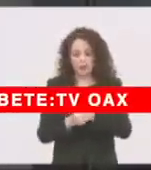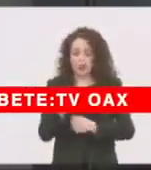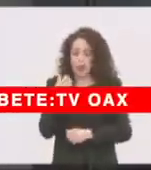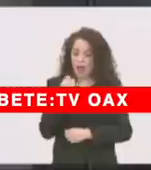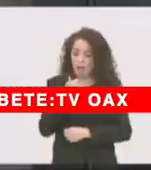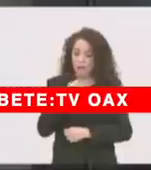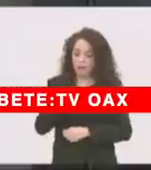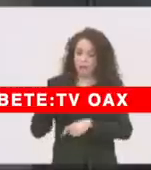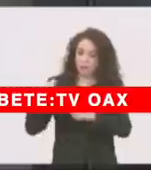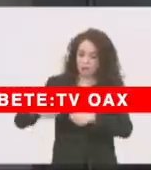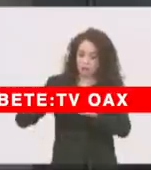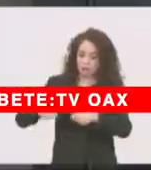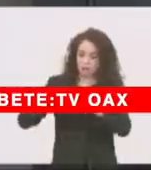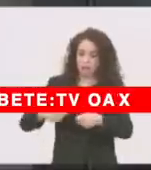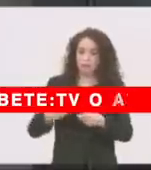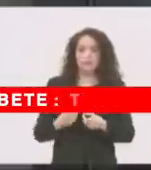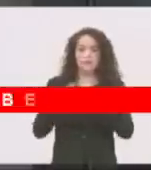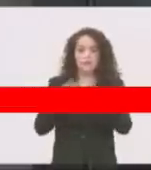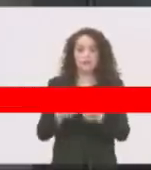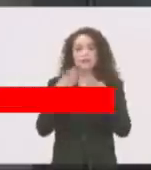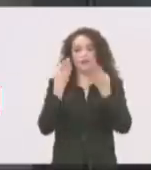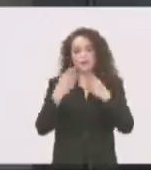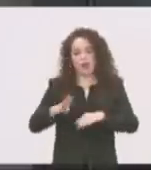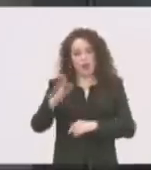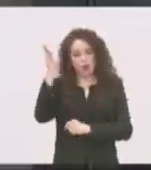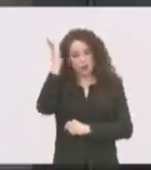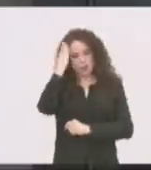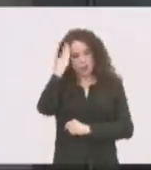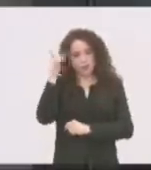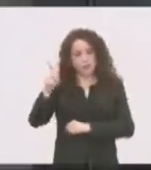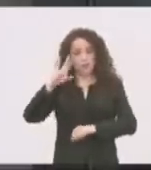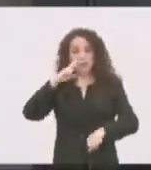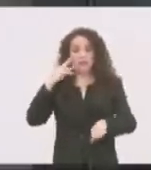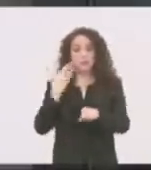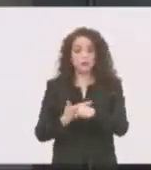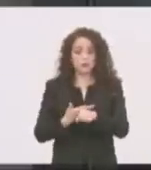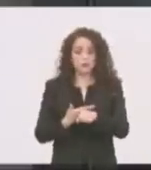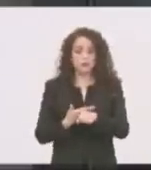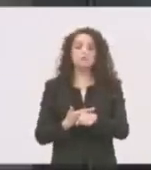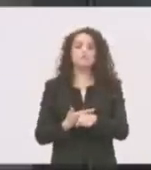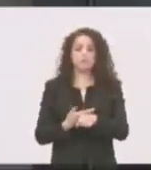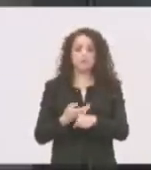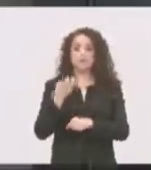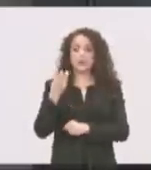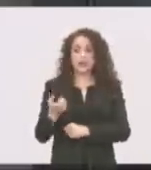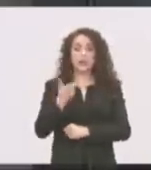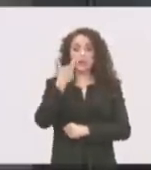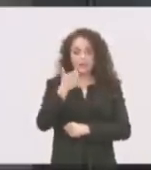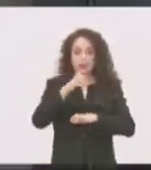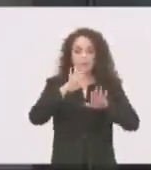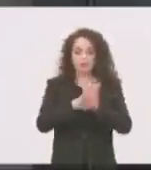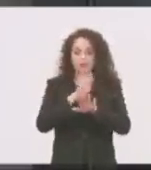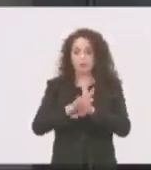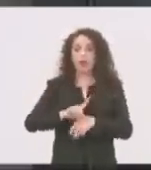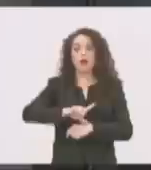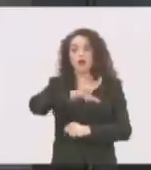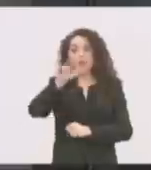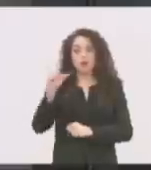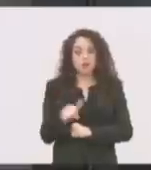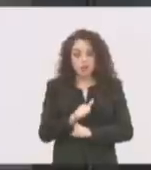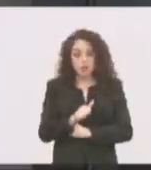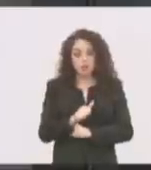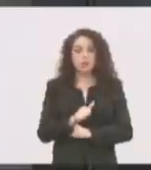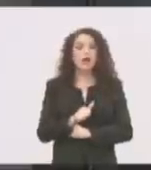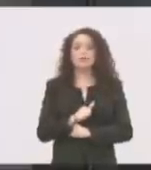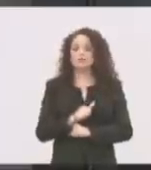y circulación se asignaron a los bancos centrales y se fue consolidando el dinero fiduciario, que eventualmente se desligó por